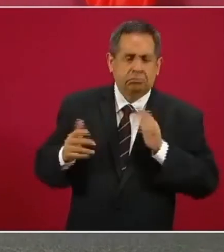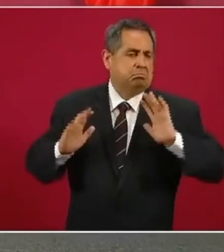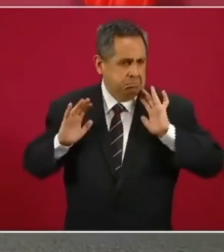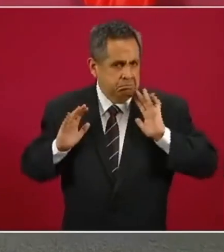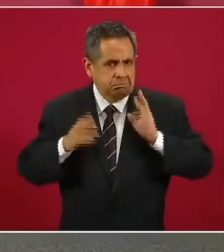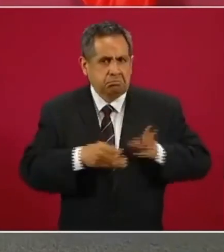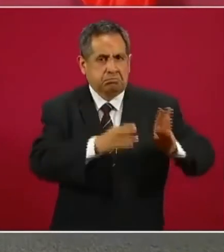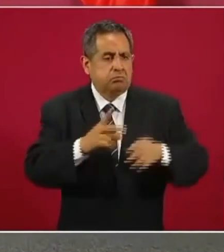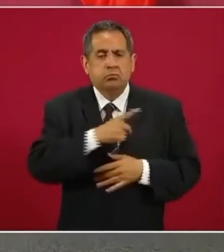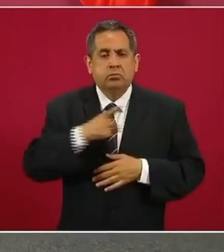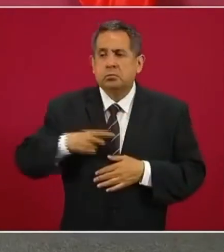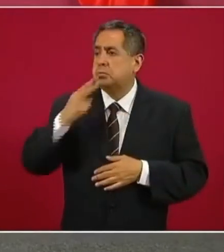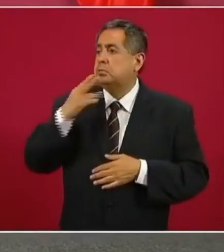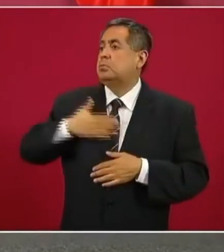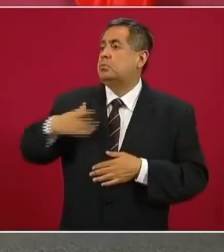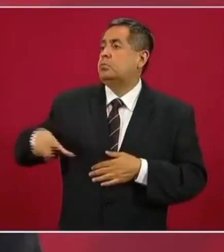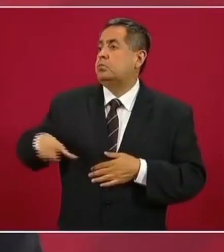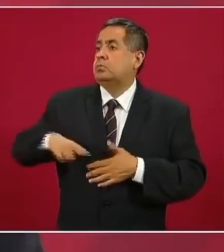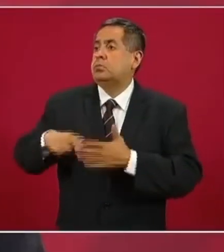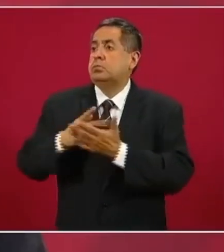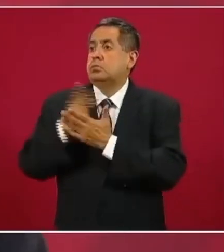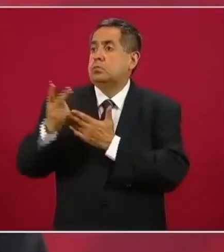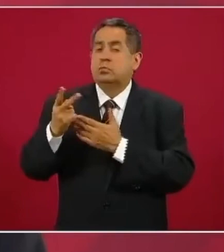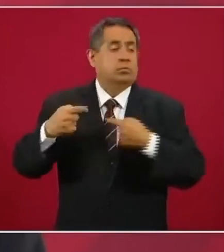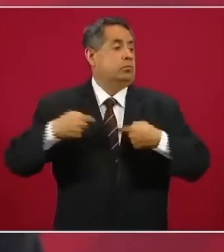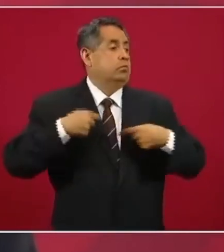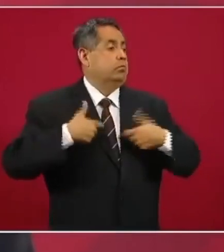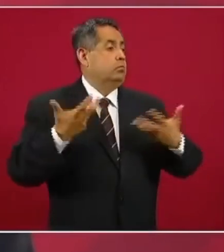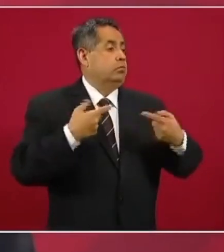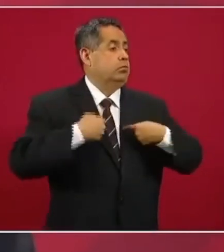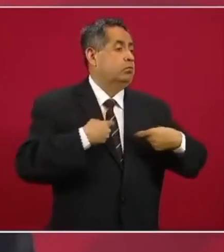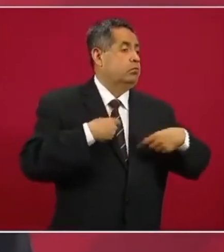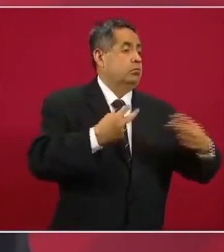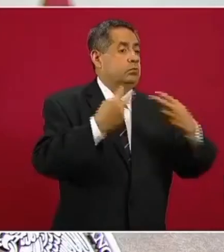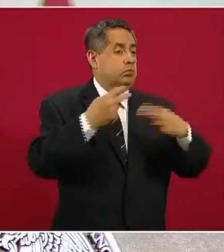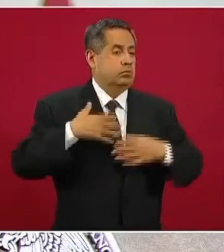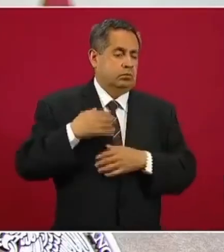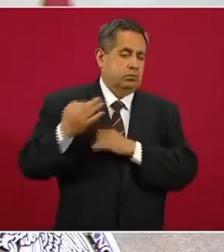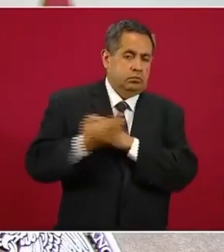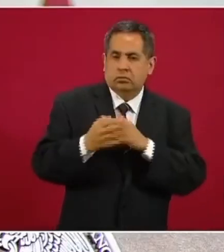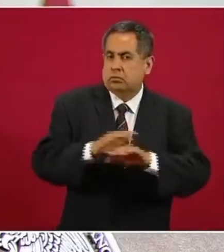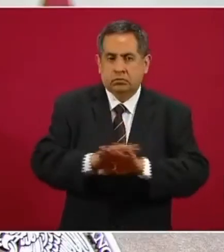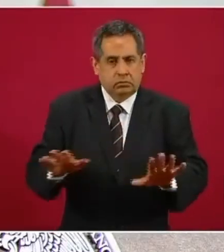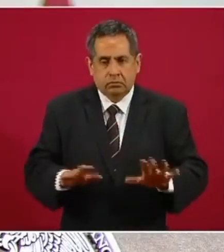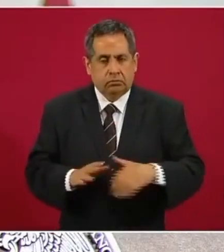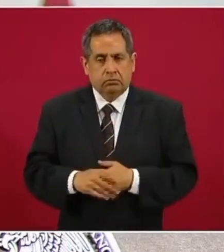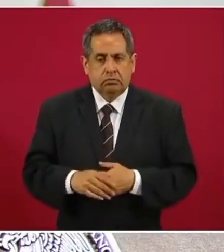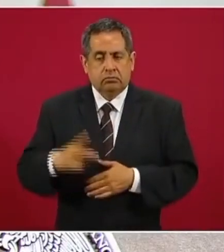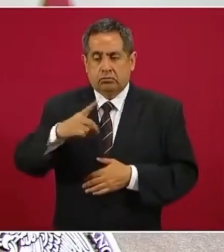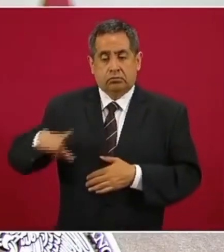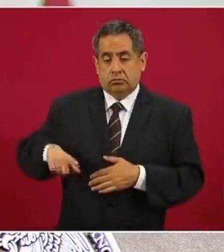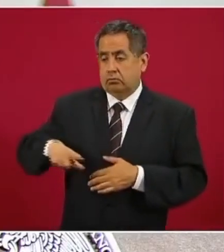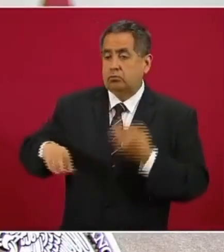que no se utilicen los programas, que no se utilice al gobierno. El gobierno es de